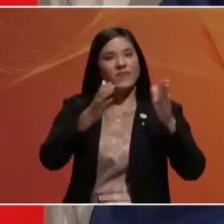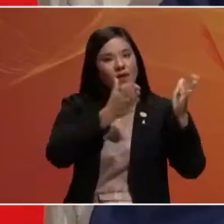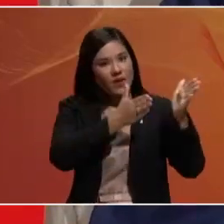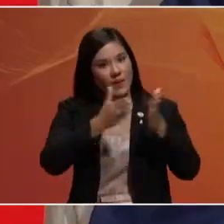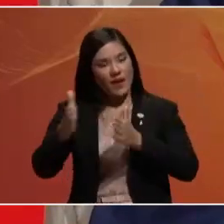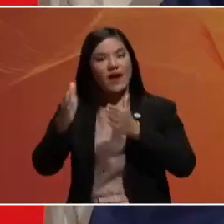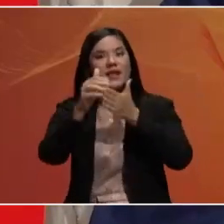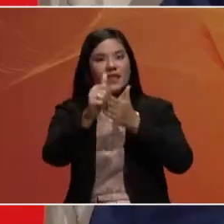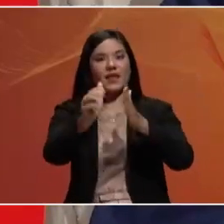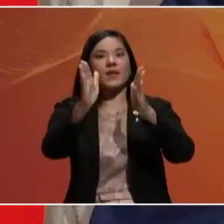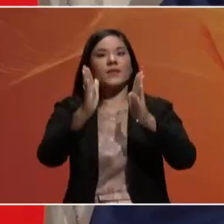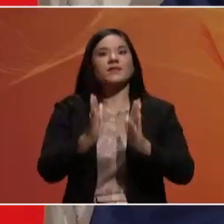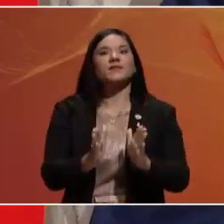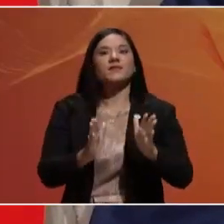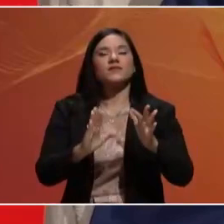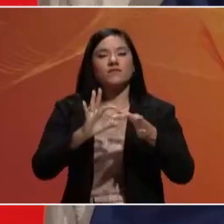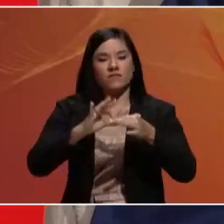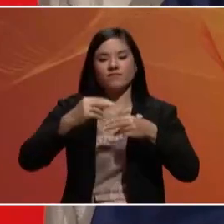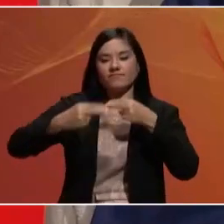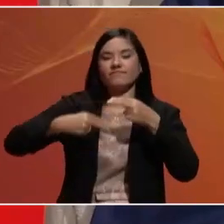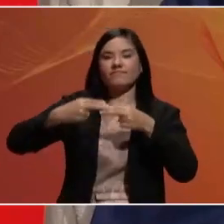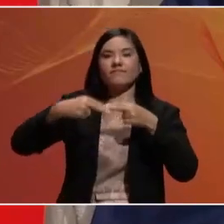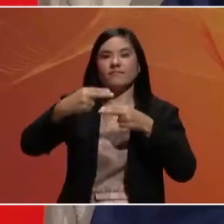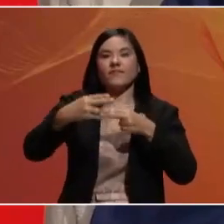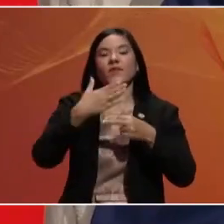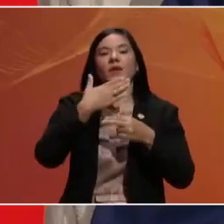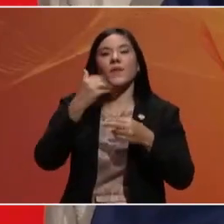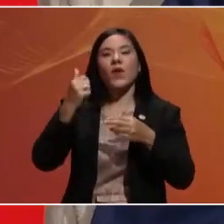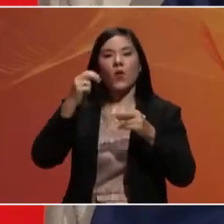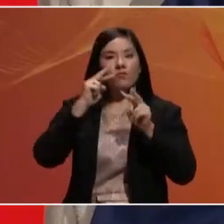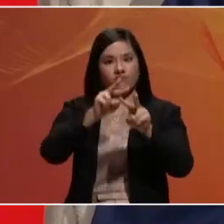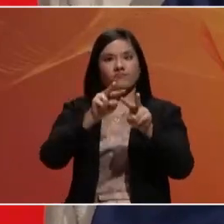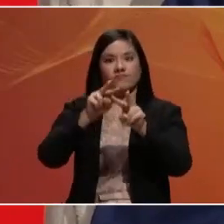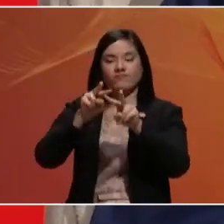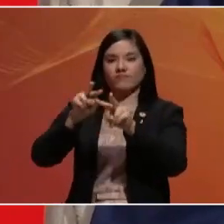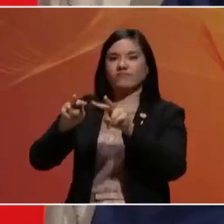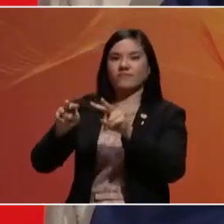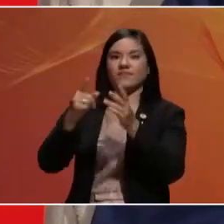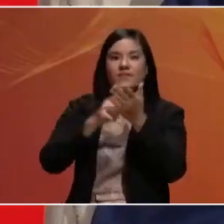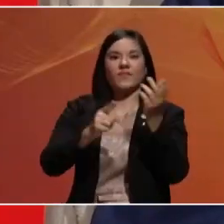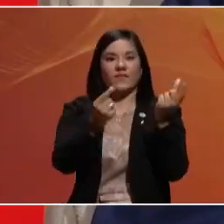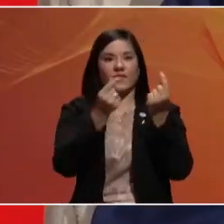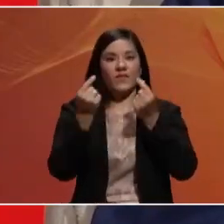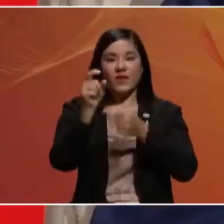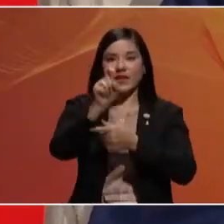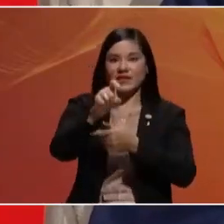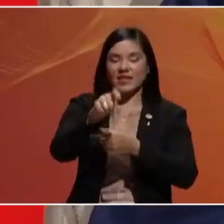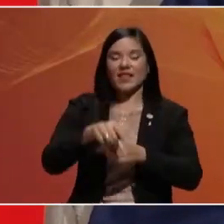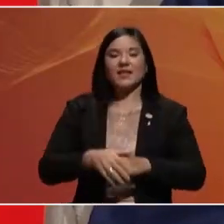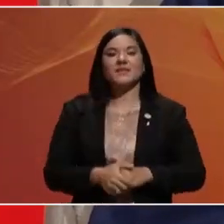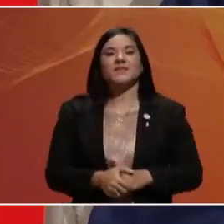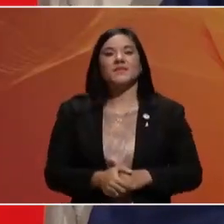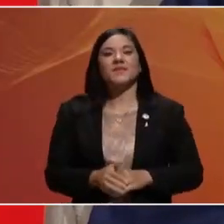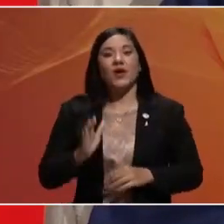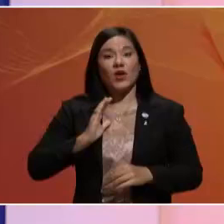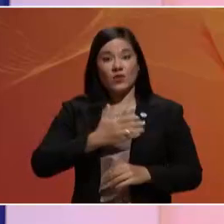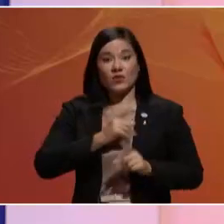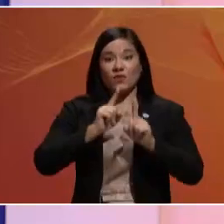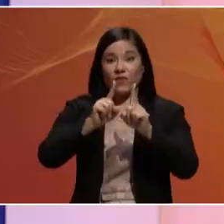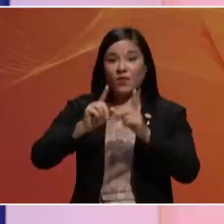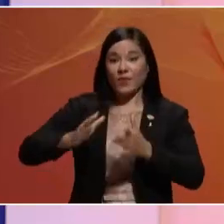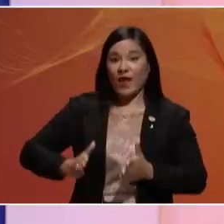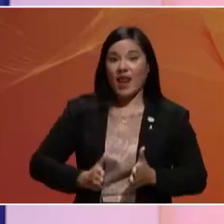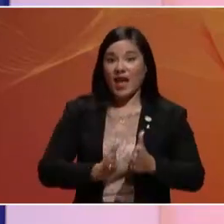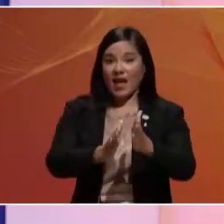de capacitación, de formación y o entrenamiento según el caso lo requiera. Miren, nosotros nos fuimos a la calle